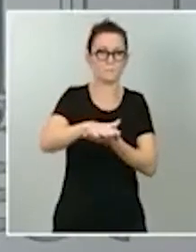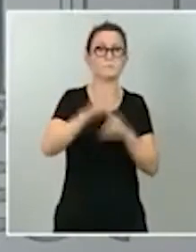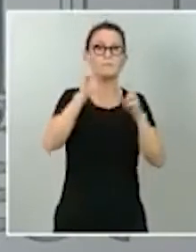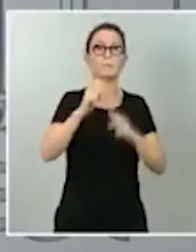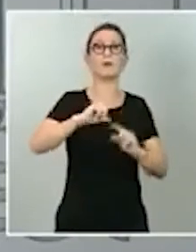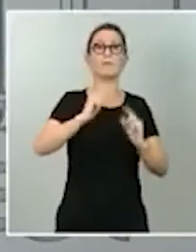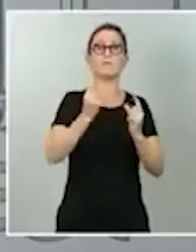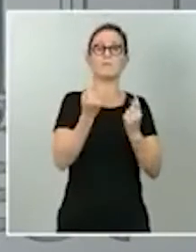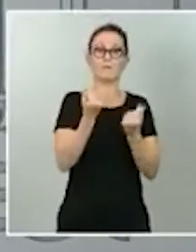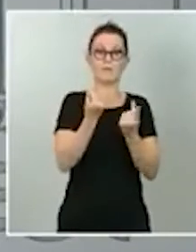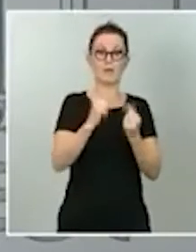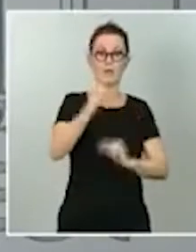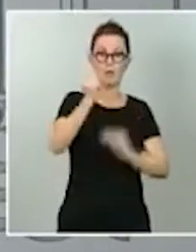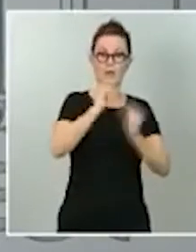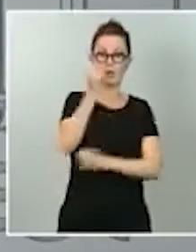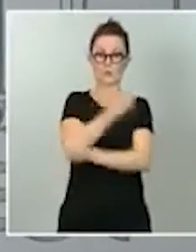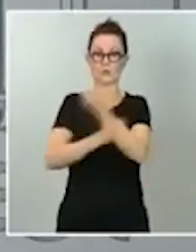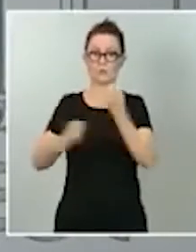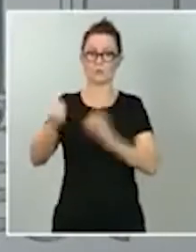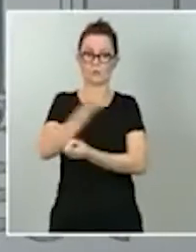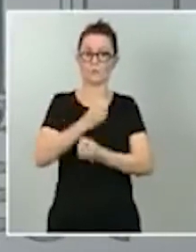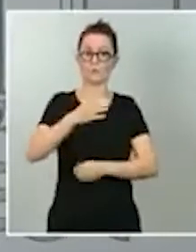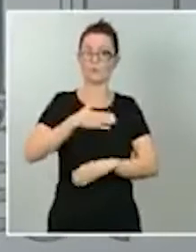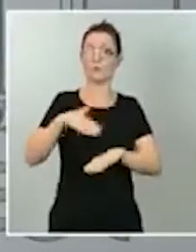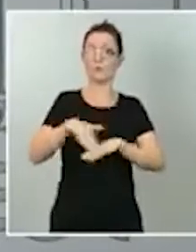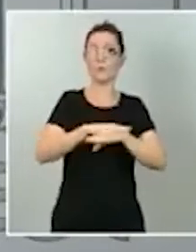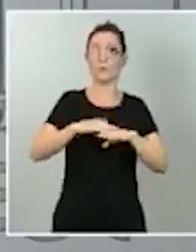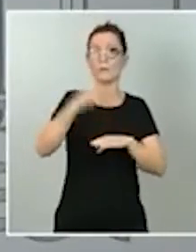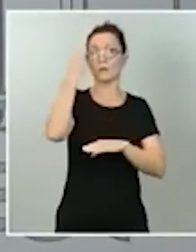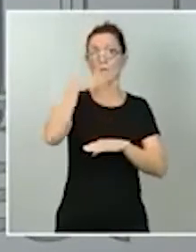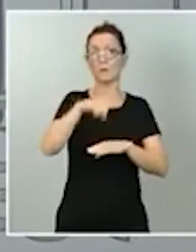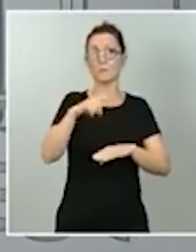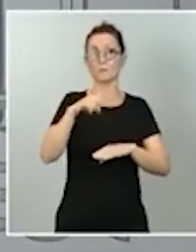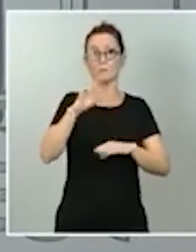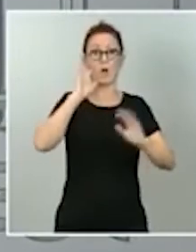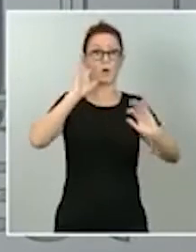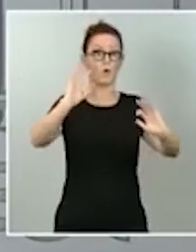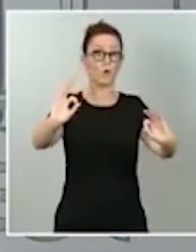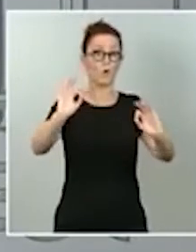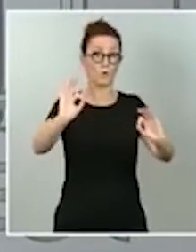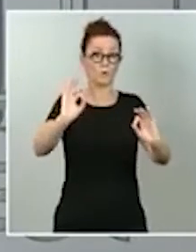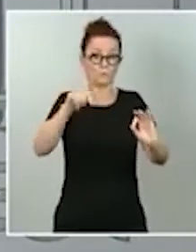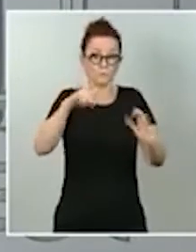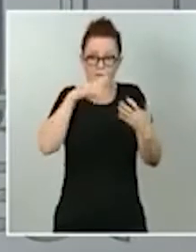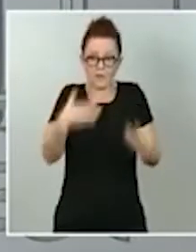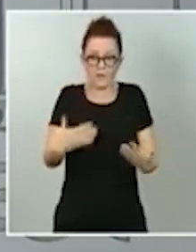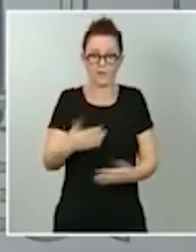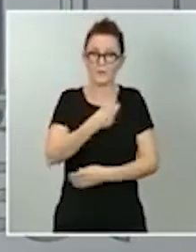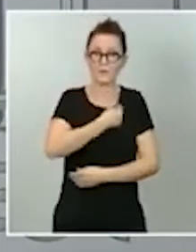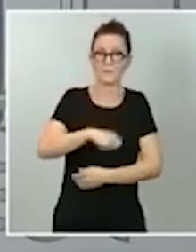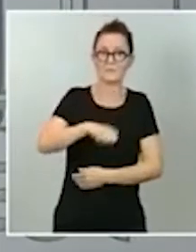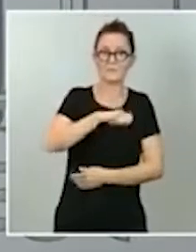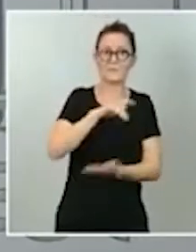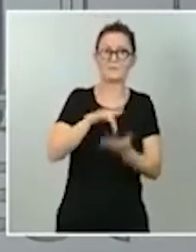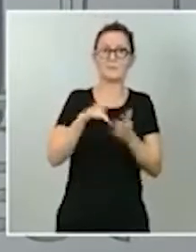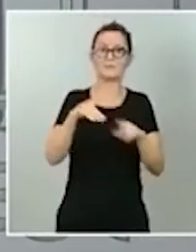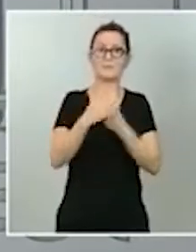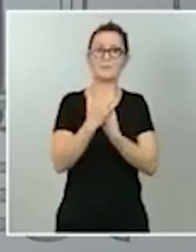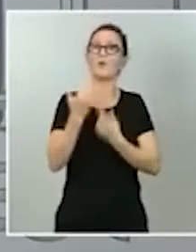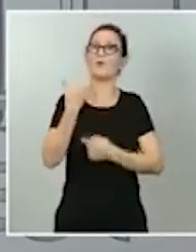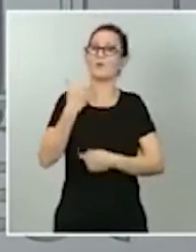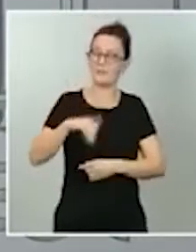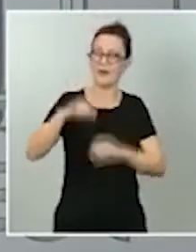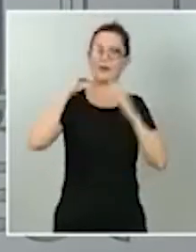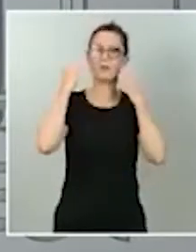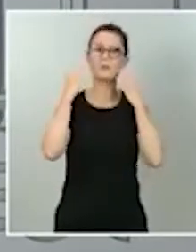por parte del gobierno que es una obviedad que nos encontramos en nuestro país en esta situación ya declarada por el congreso de los diputados en